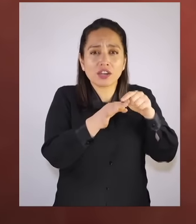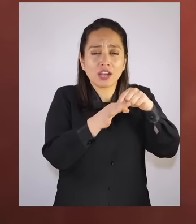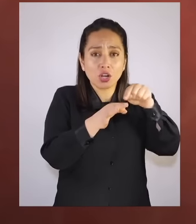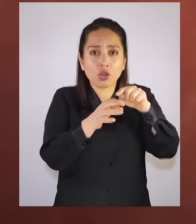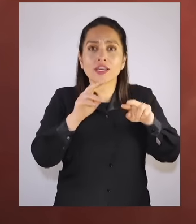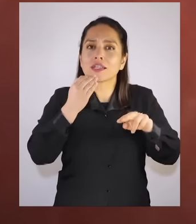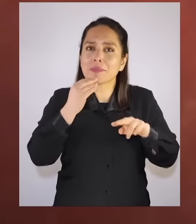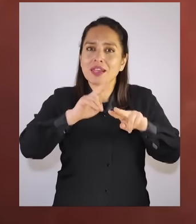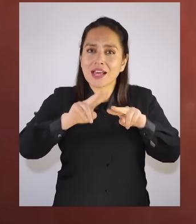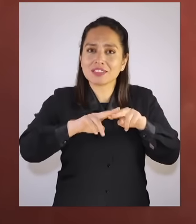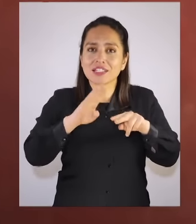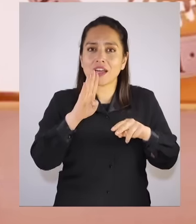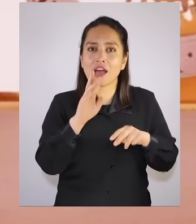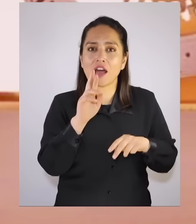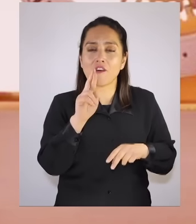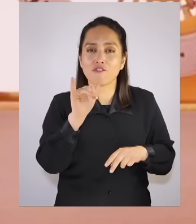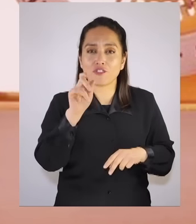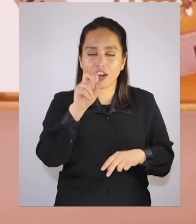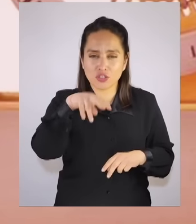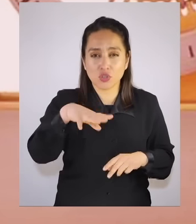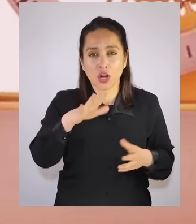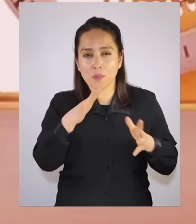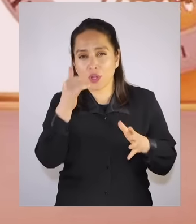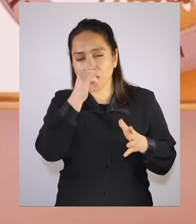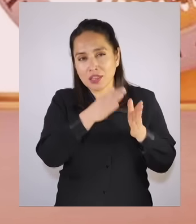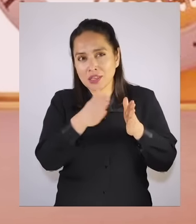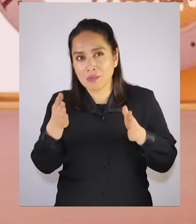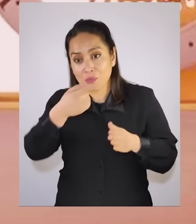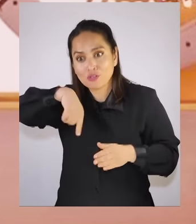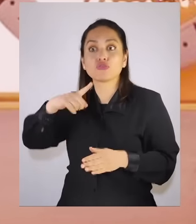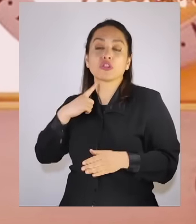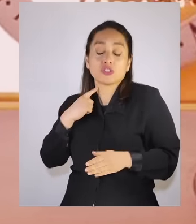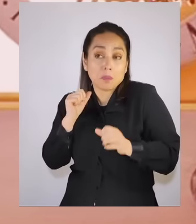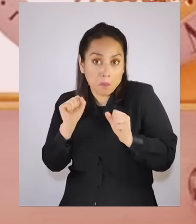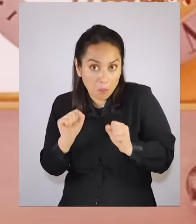Bryson. Podría corresponder al periodo que nos interesa a nosotros.